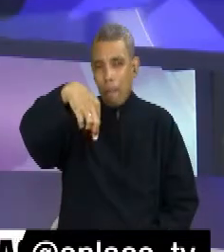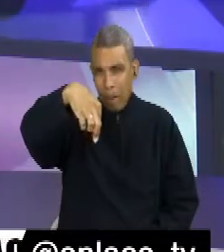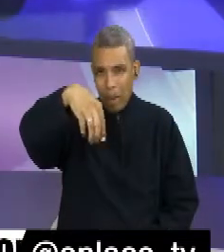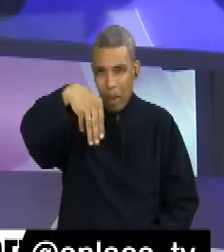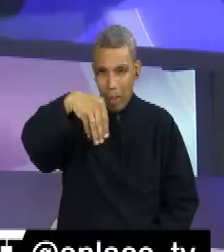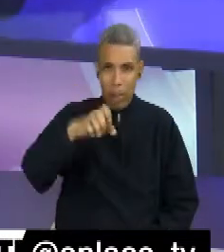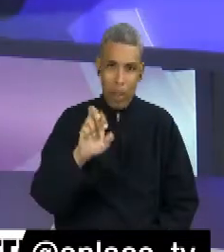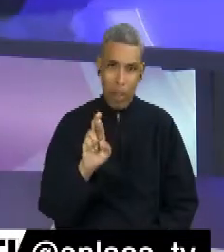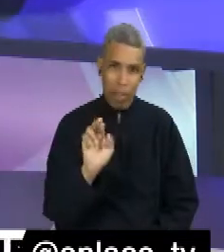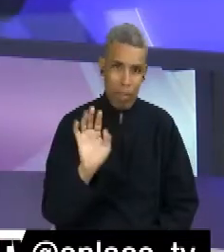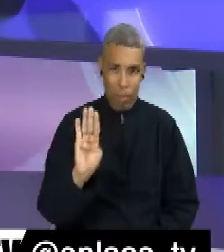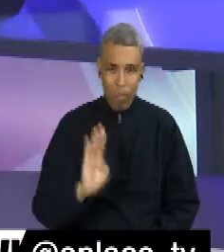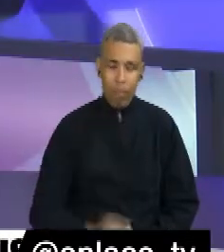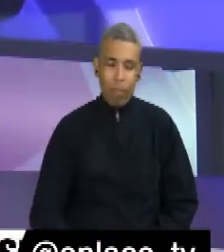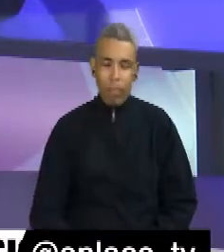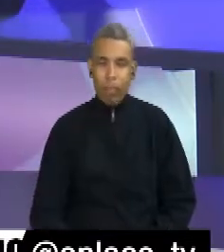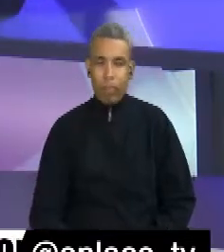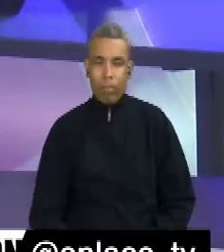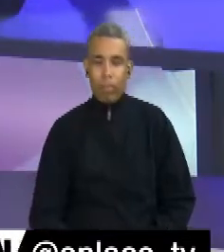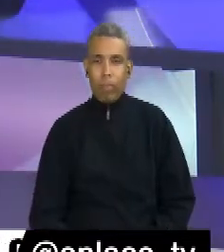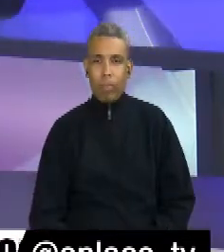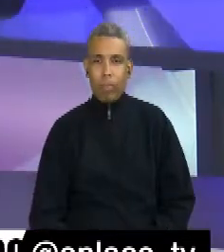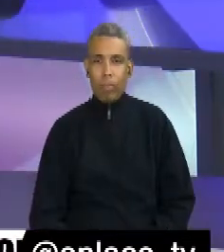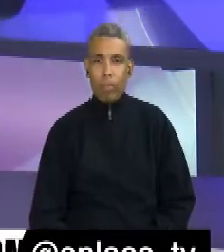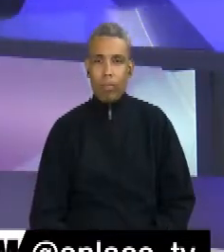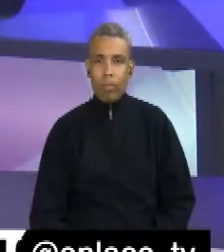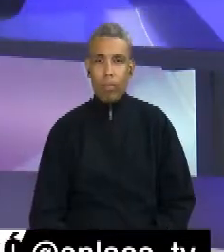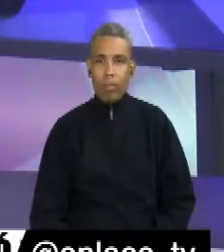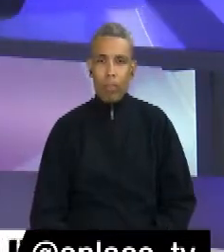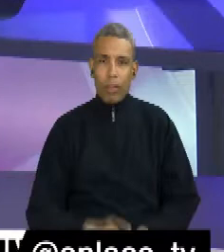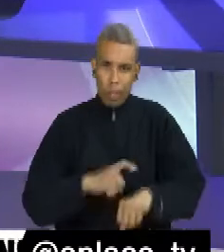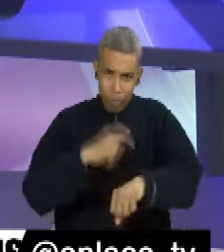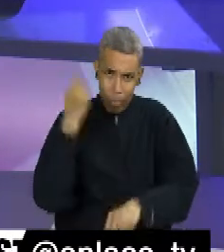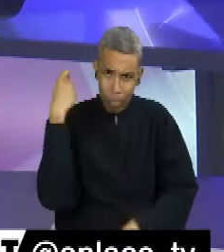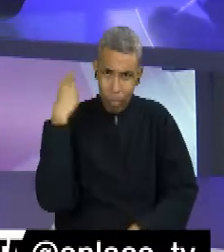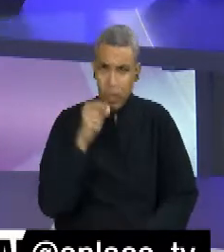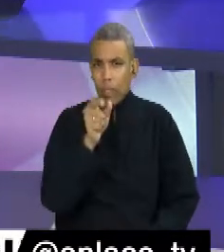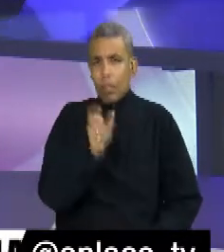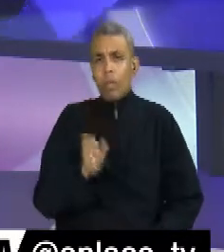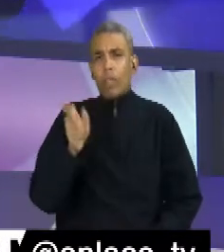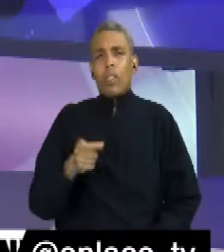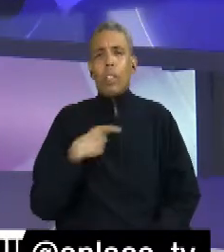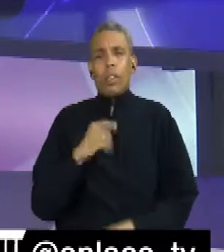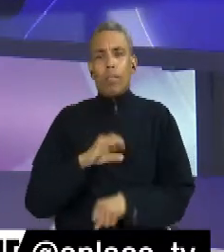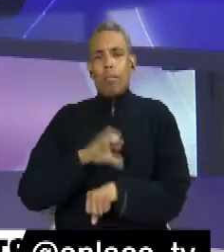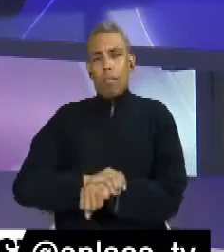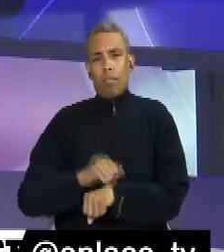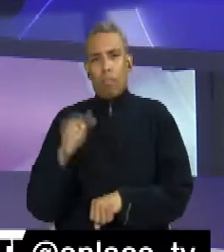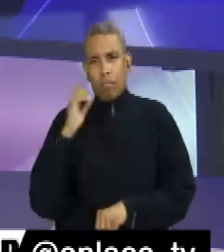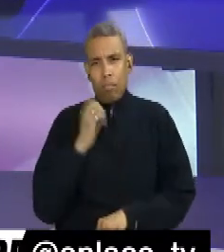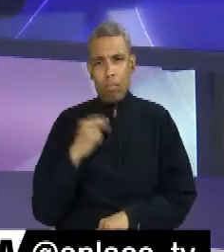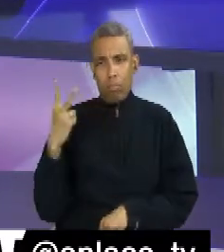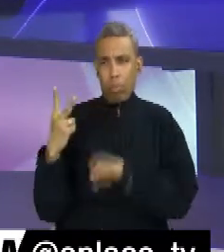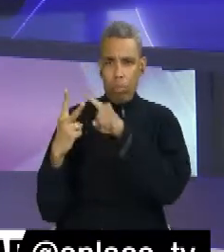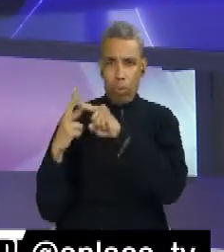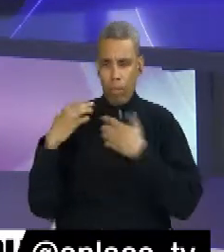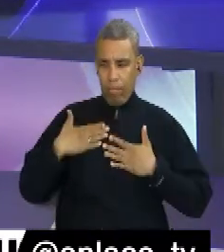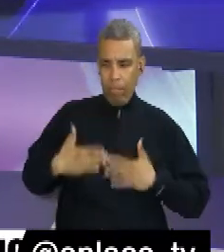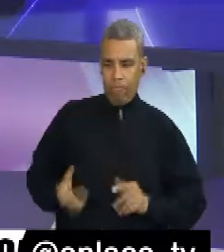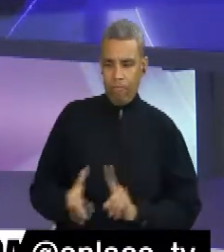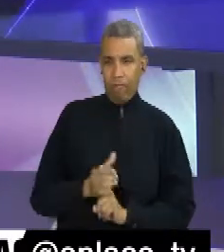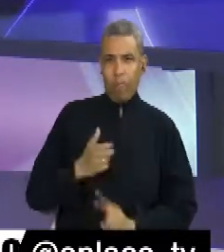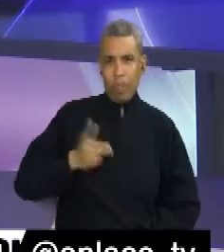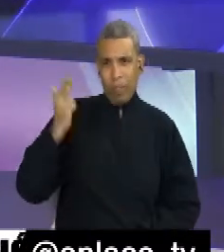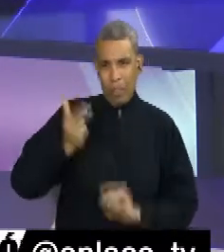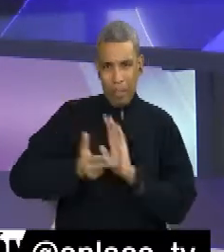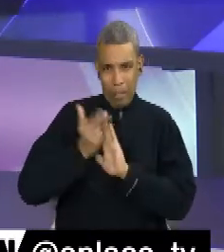Y dos sujetos fueron detenidos en las últimas horas. Uno de ellos portaba un revólver calibre 22, mientras que el otro detenido